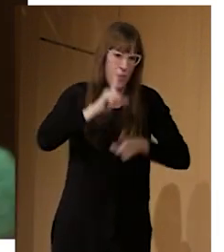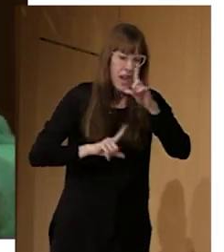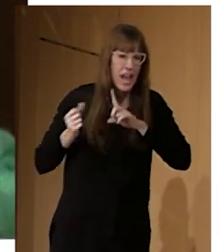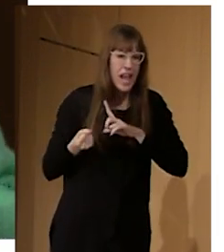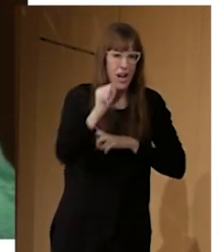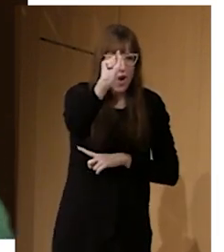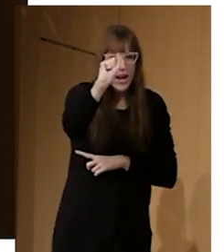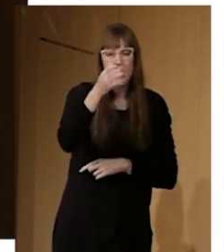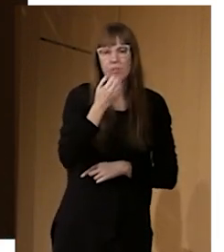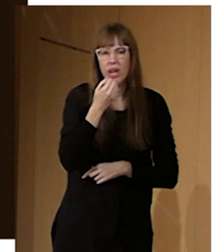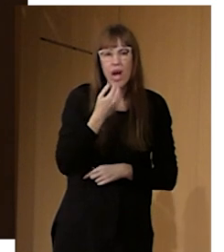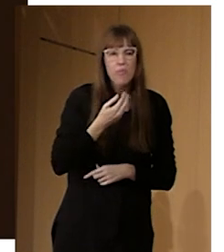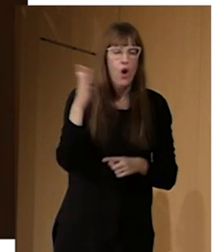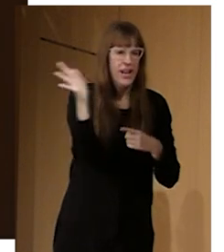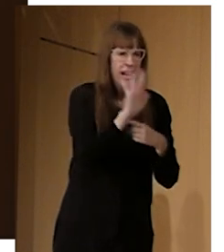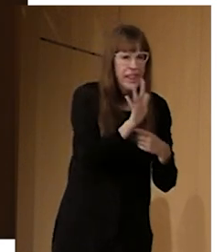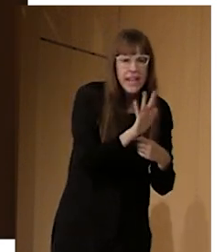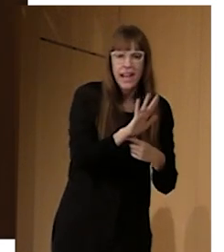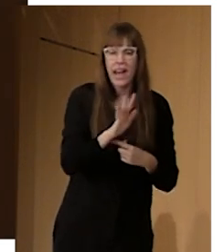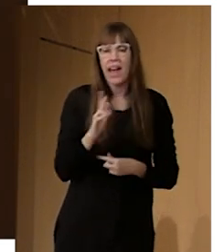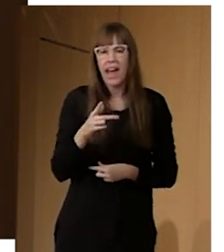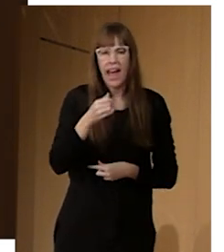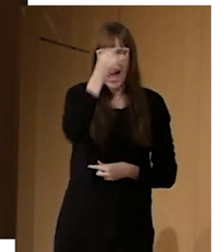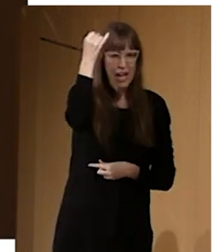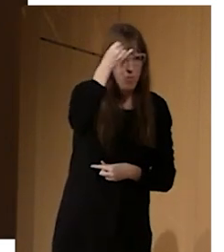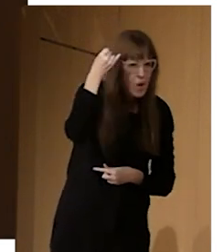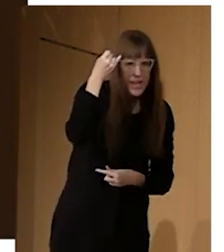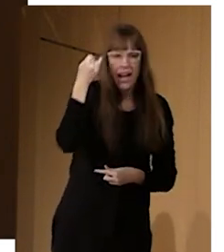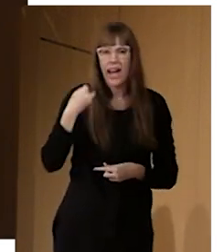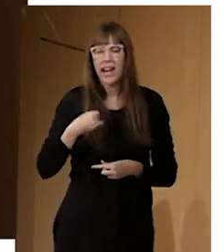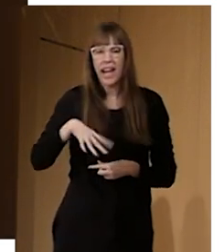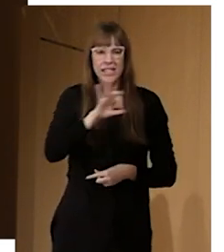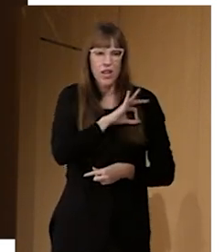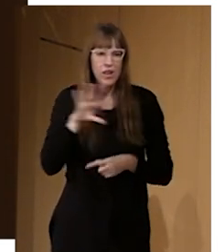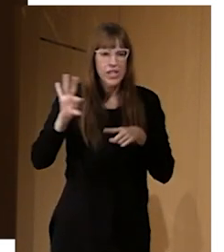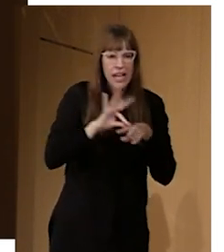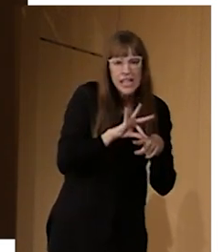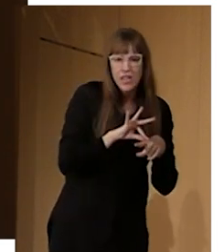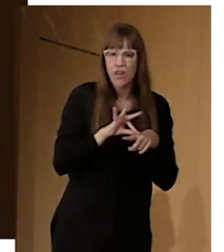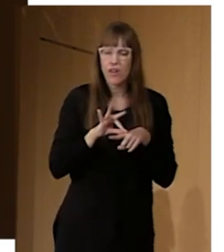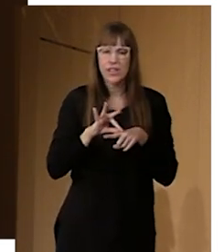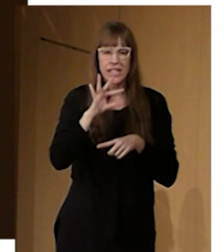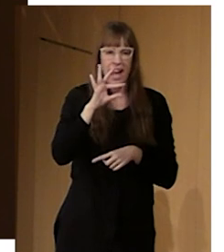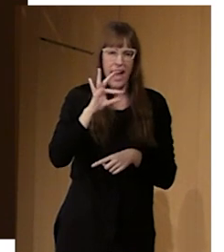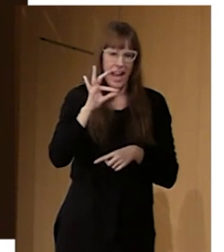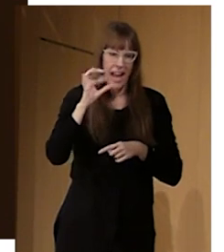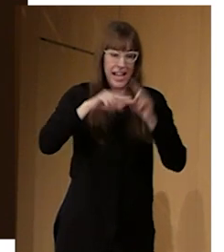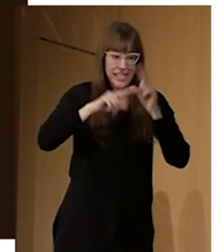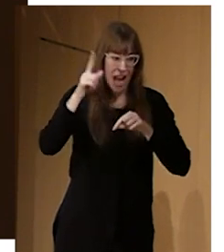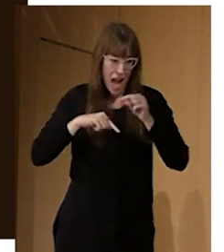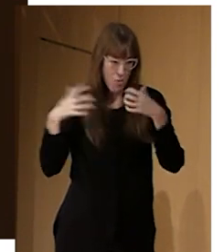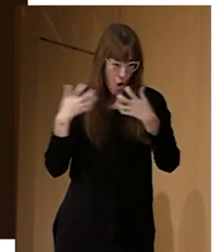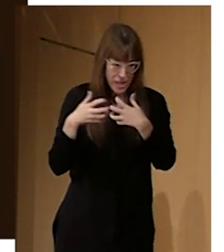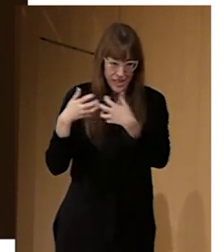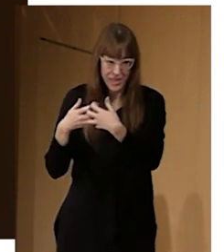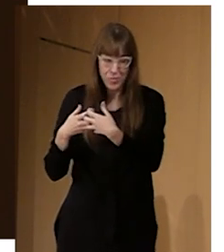Eneida la eliada Harry Potter HM el El señor de los anillos Star Wars y narra el camino que da un héroe